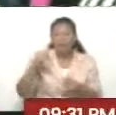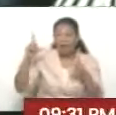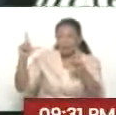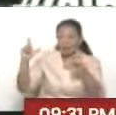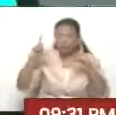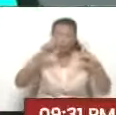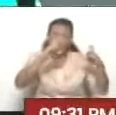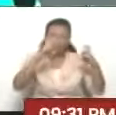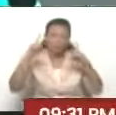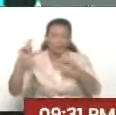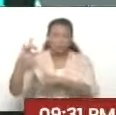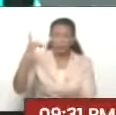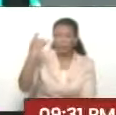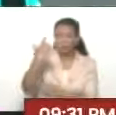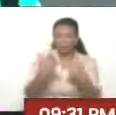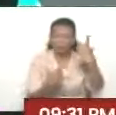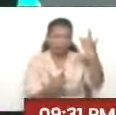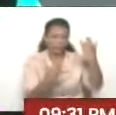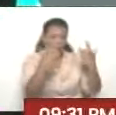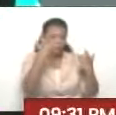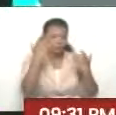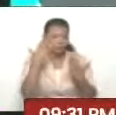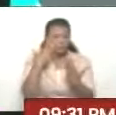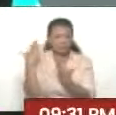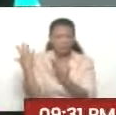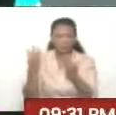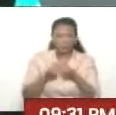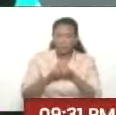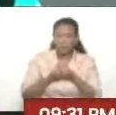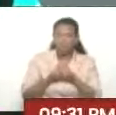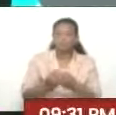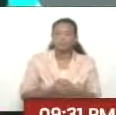aquí, los dos, aquí agarraditos, así,